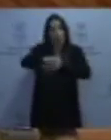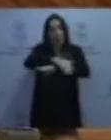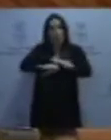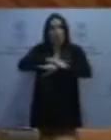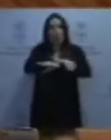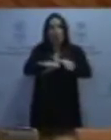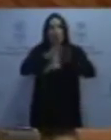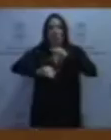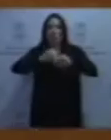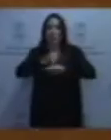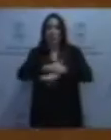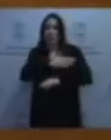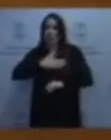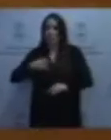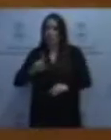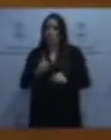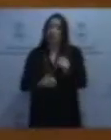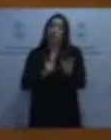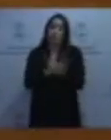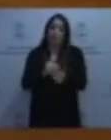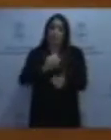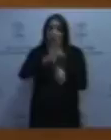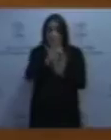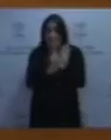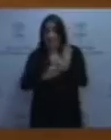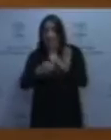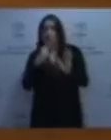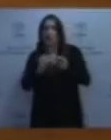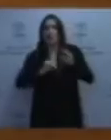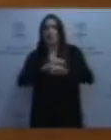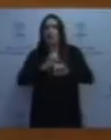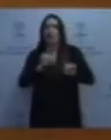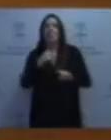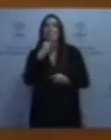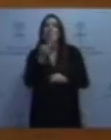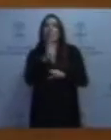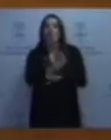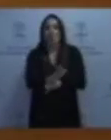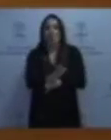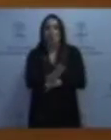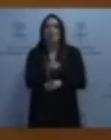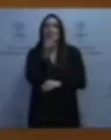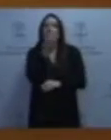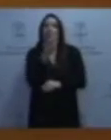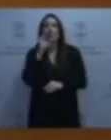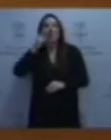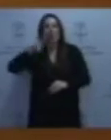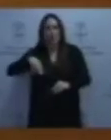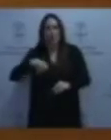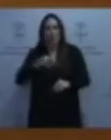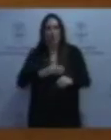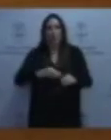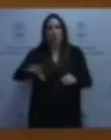Y volveremos a verlo en los incumplimientos. Volveremos a ver cómo el portavoz del PSOE rehúsa reconocer la soberanía asturiana, representada por